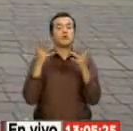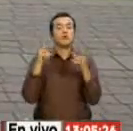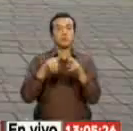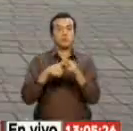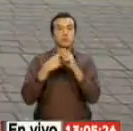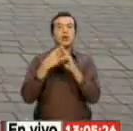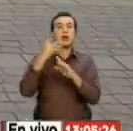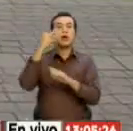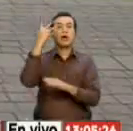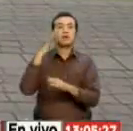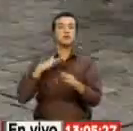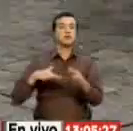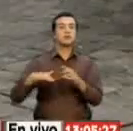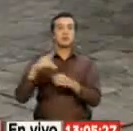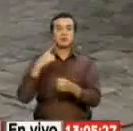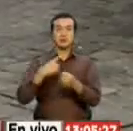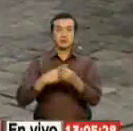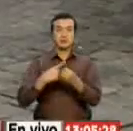orígenes coloniales de Quito.